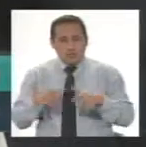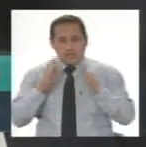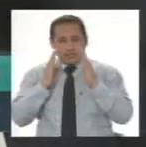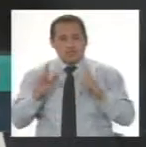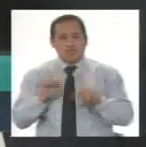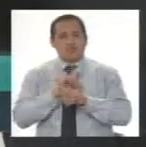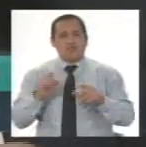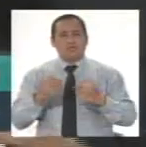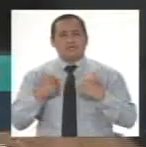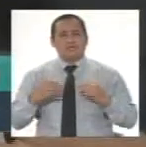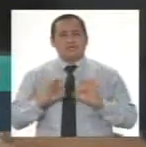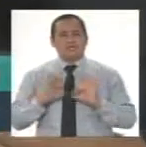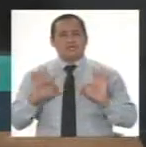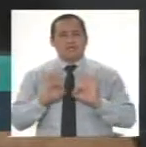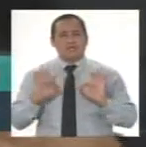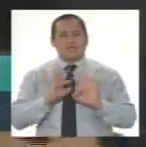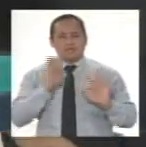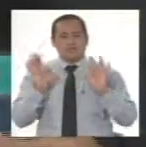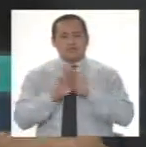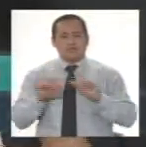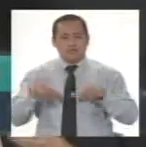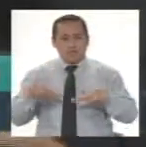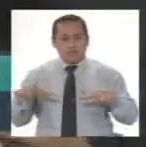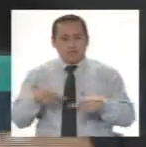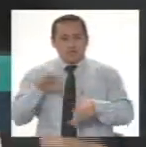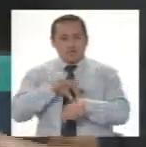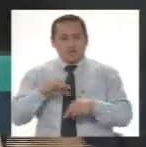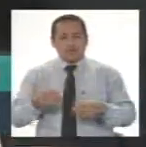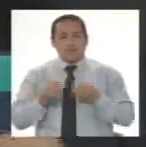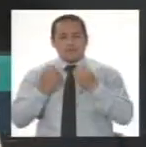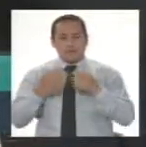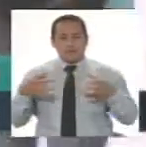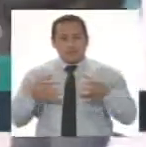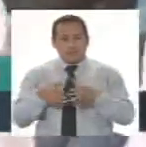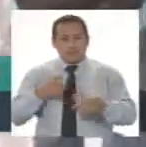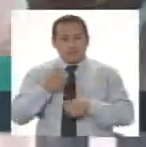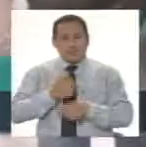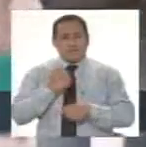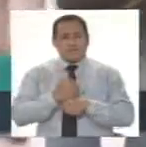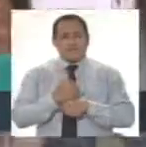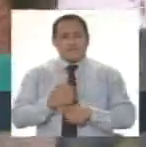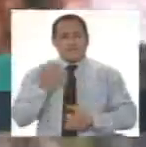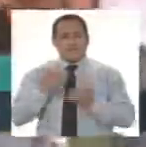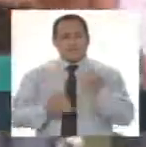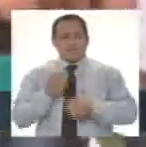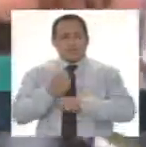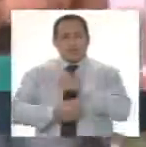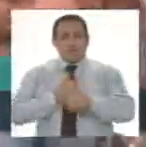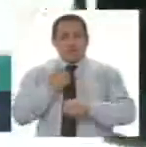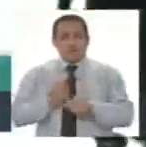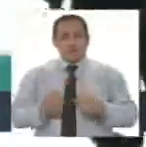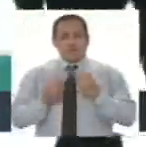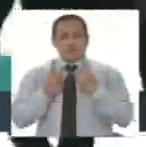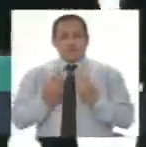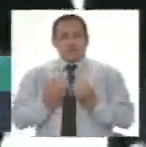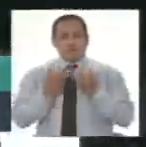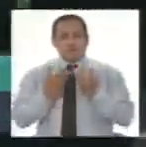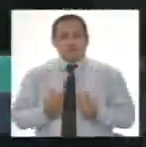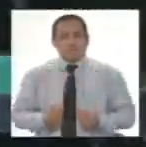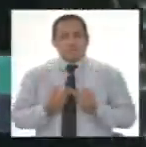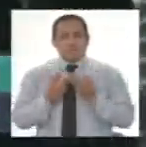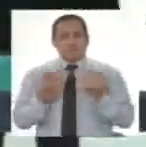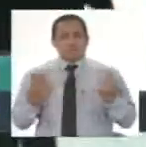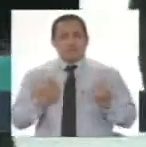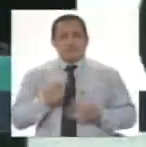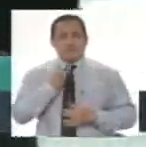no cuenta con los consultorios adecuados para este grupo etario. En los últimos años, se ha notado una disminución del uso de